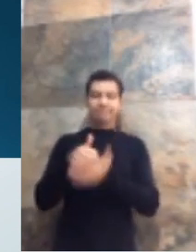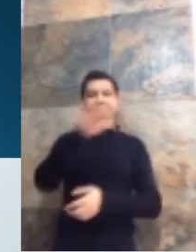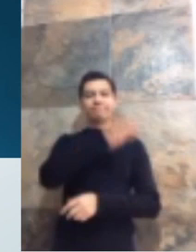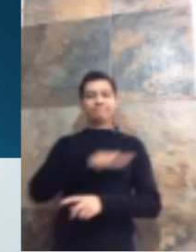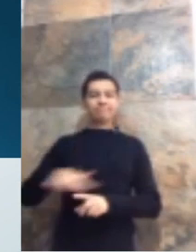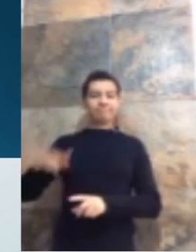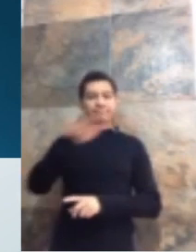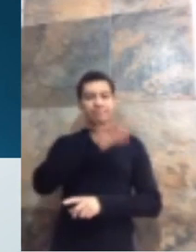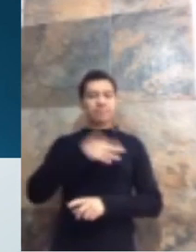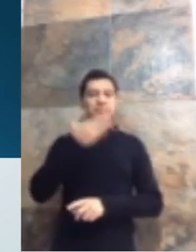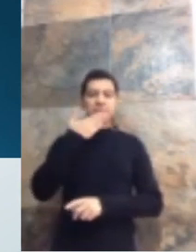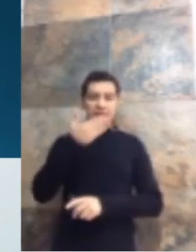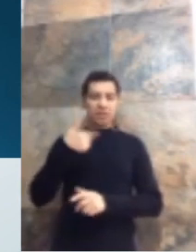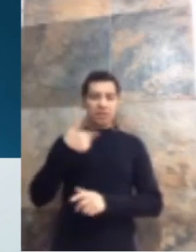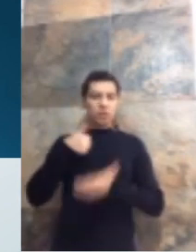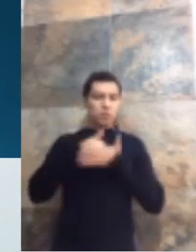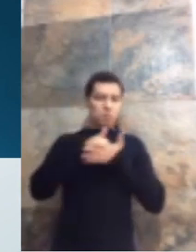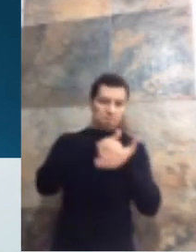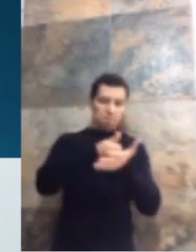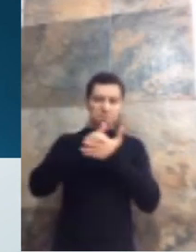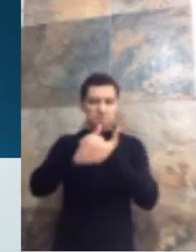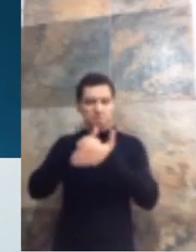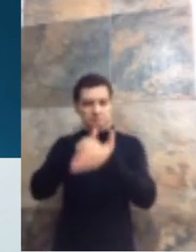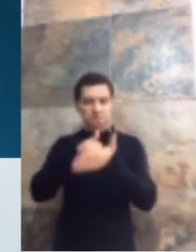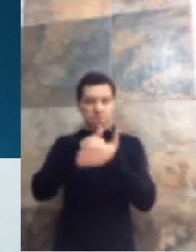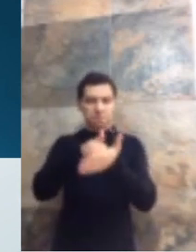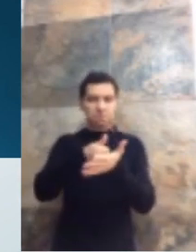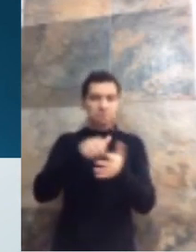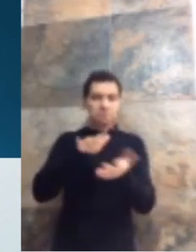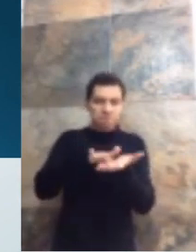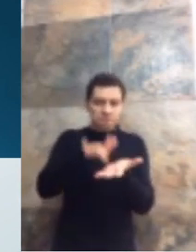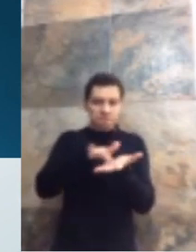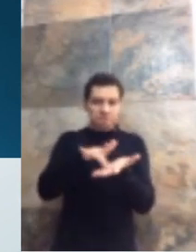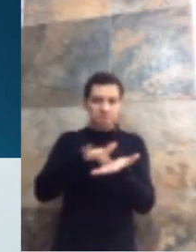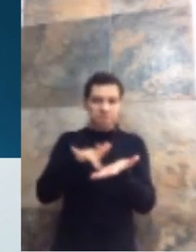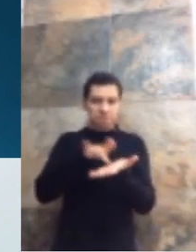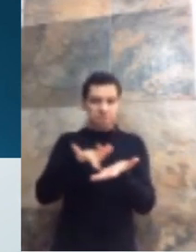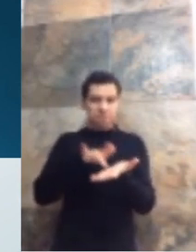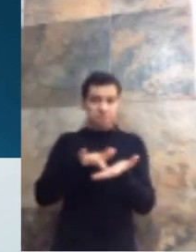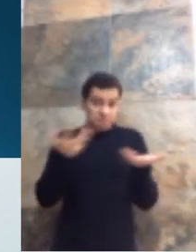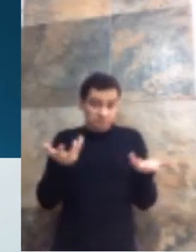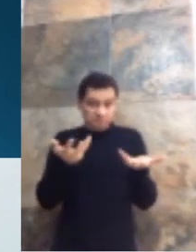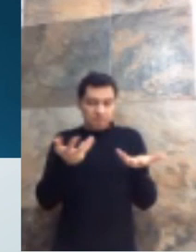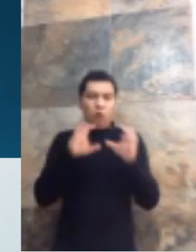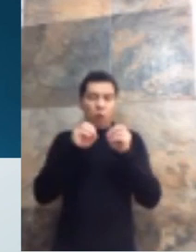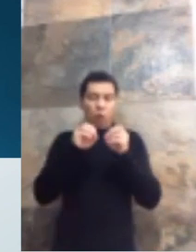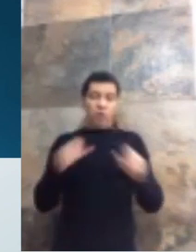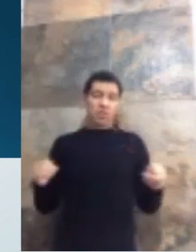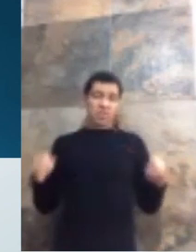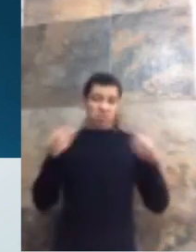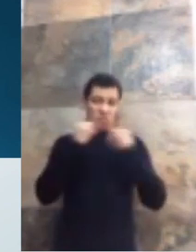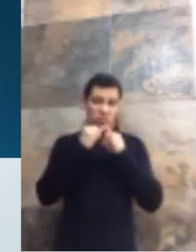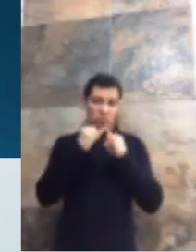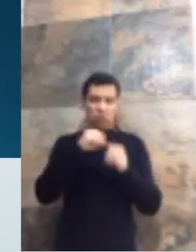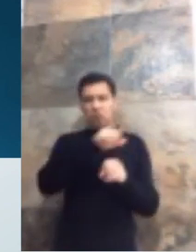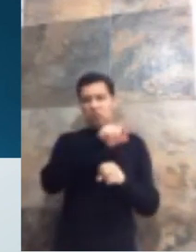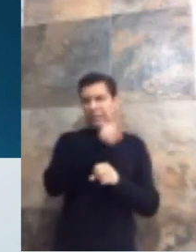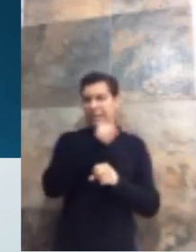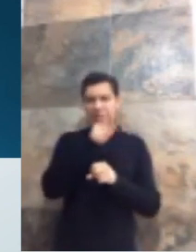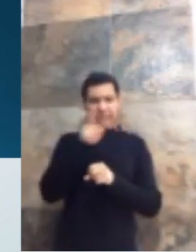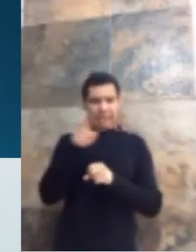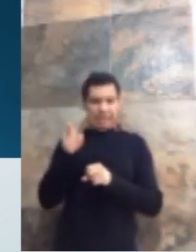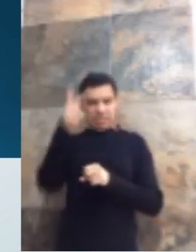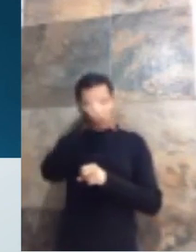la diversidad de condiciones, o en la institución, si estamos pidiendo ayuda institucional, o si estamos en el papel de